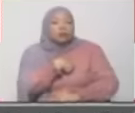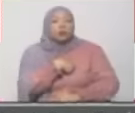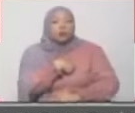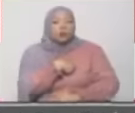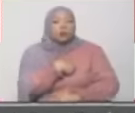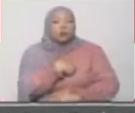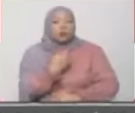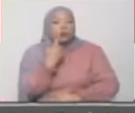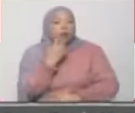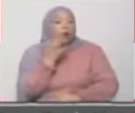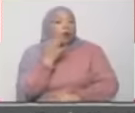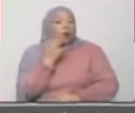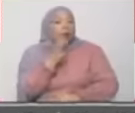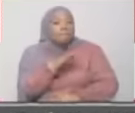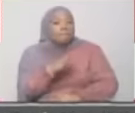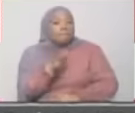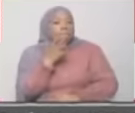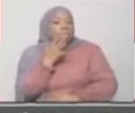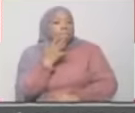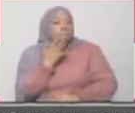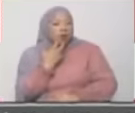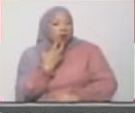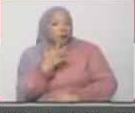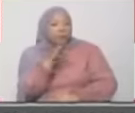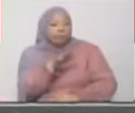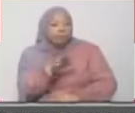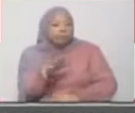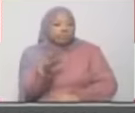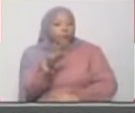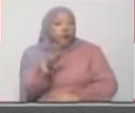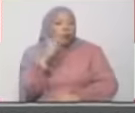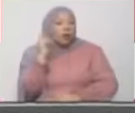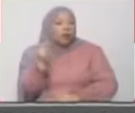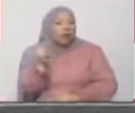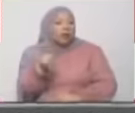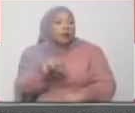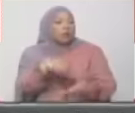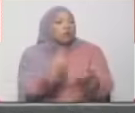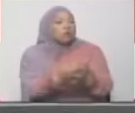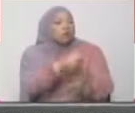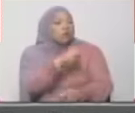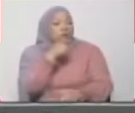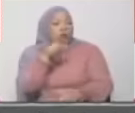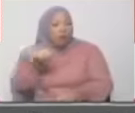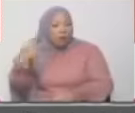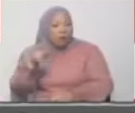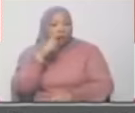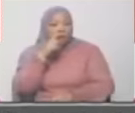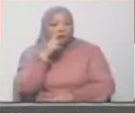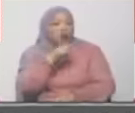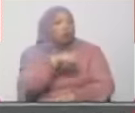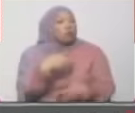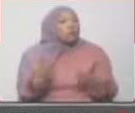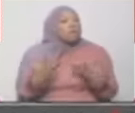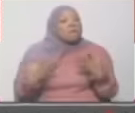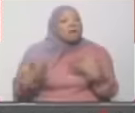Él decía, por ejemplo, te daba una tarea y después te preguntaba, epa, Nicolás, ¿cómo va tal